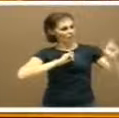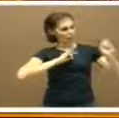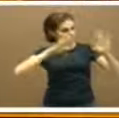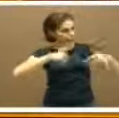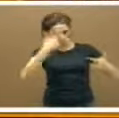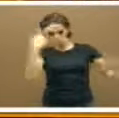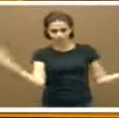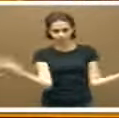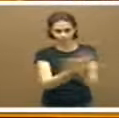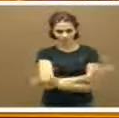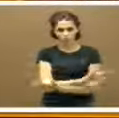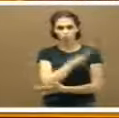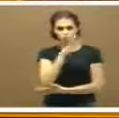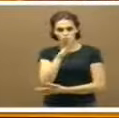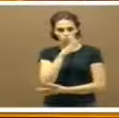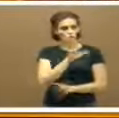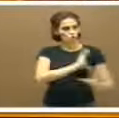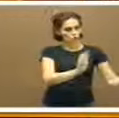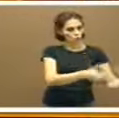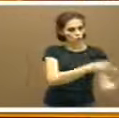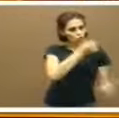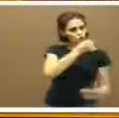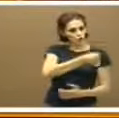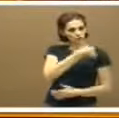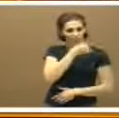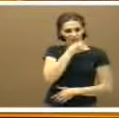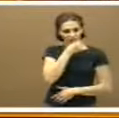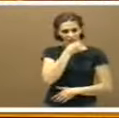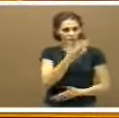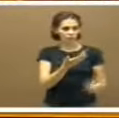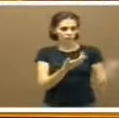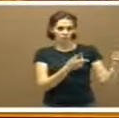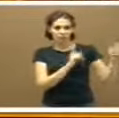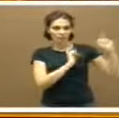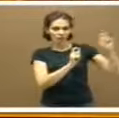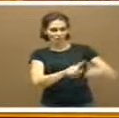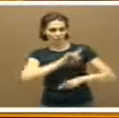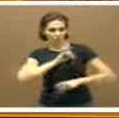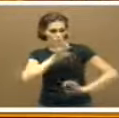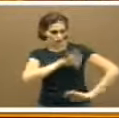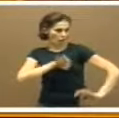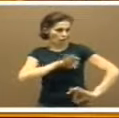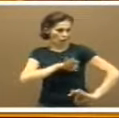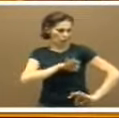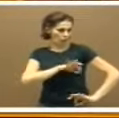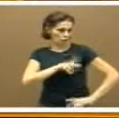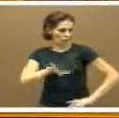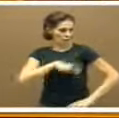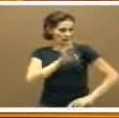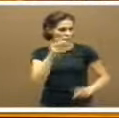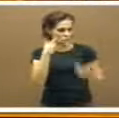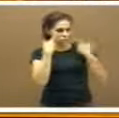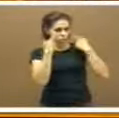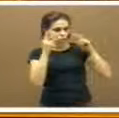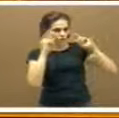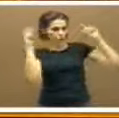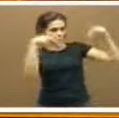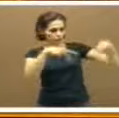porque el Partido Socialista no es que no nos haya felicitado. Es que, como bien se ha visto en la